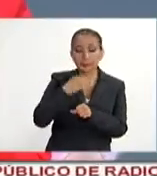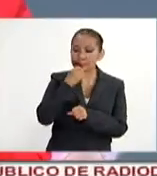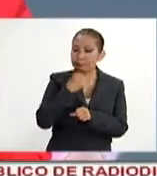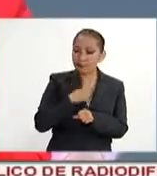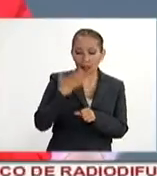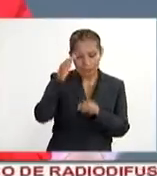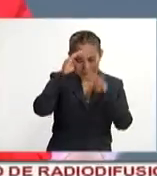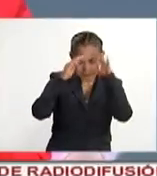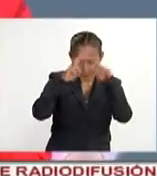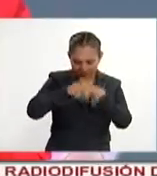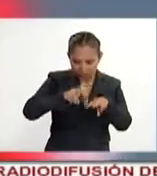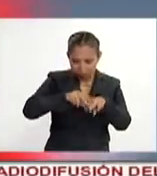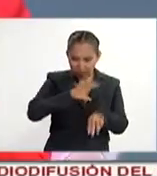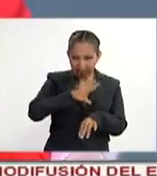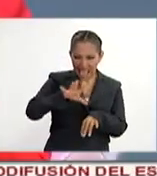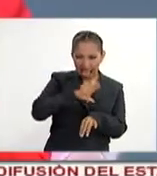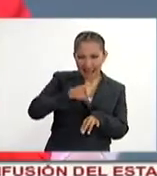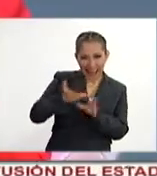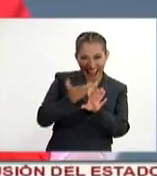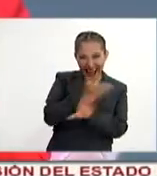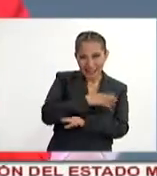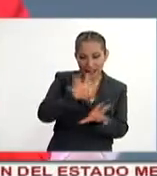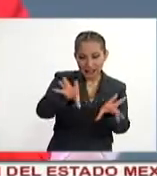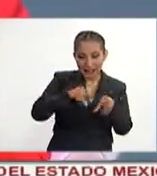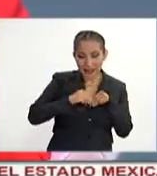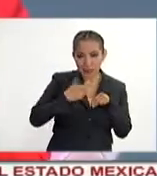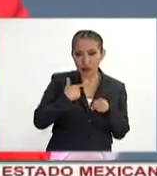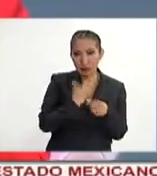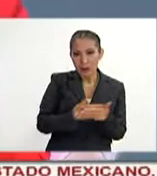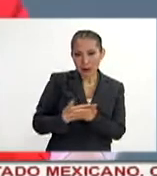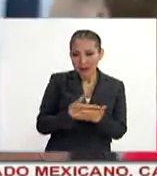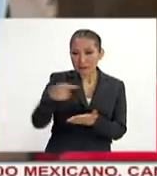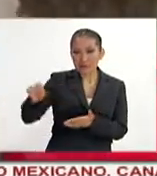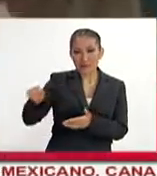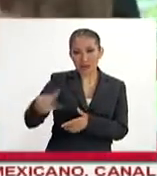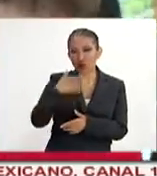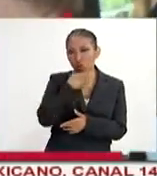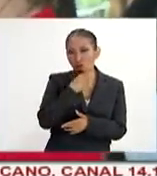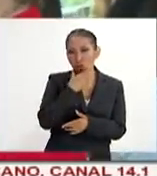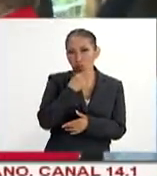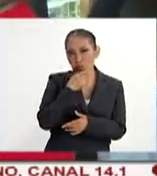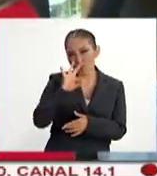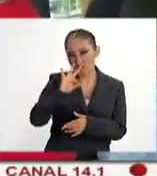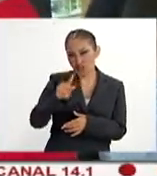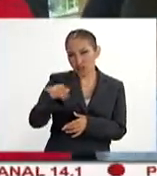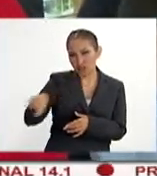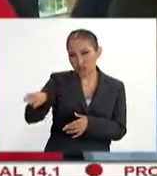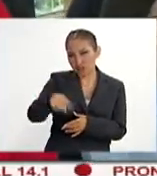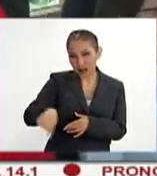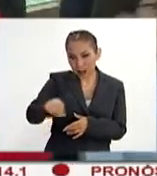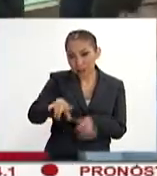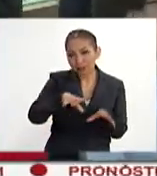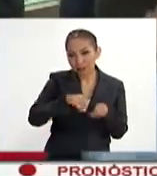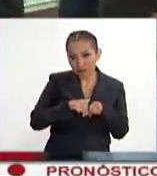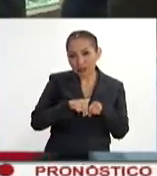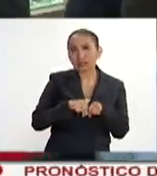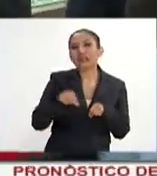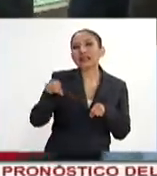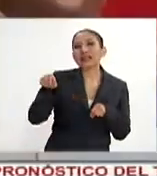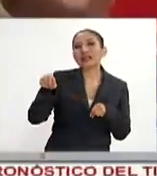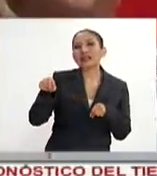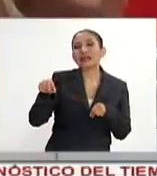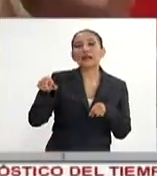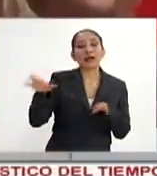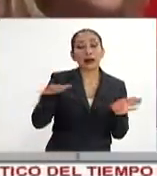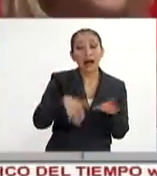a reflexionar sobre su rechazo a la adopción de parejas por parte del mismo de la adopción de las parejas del mismo